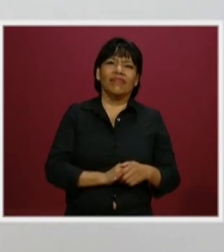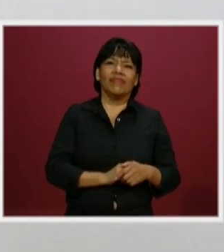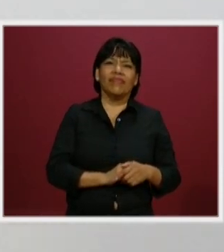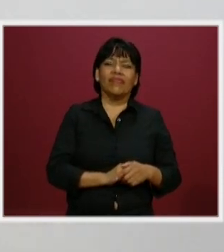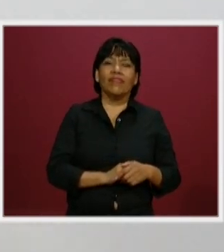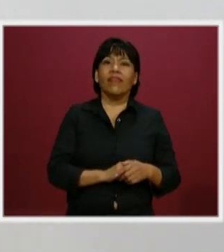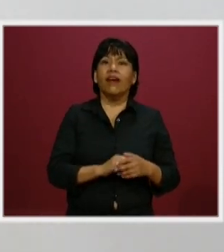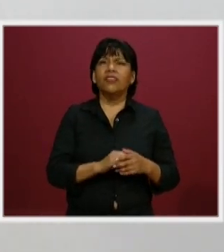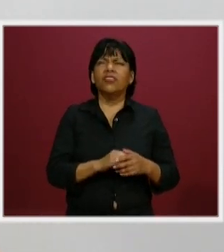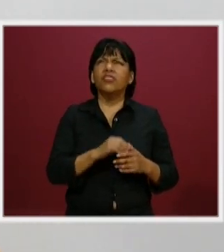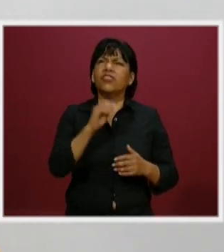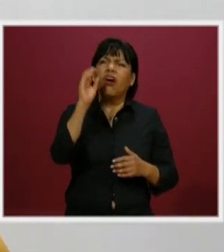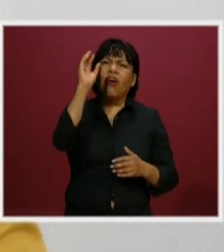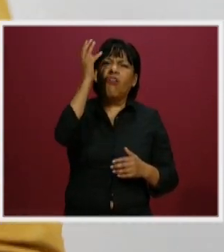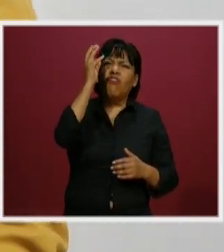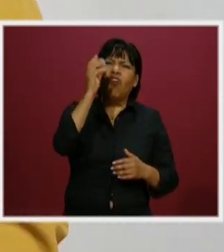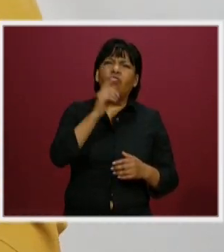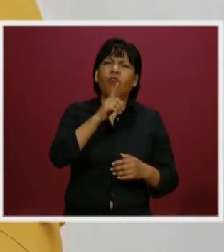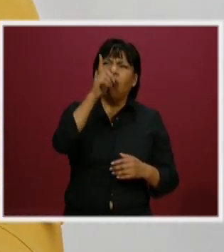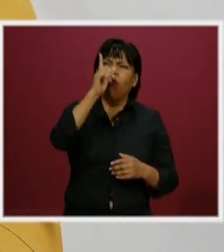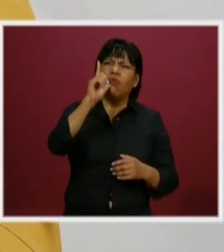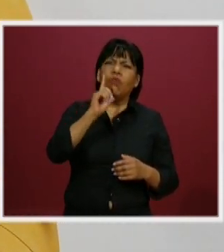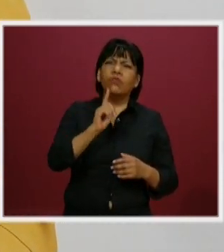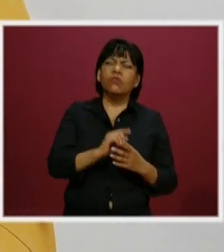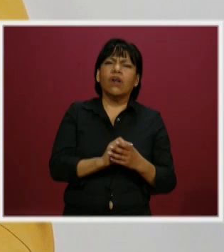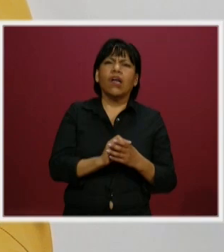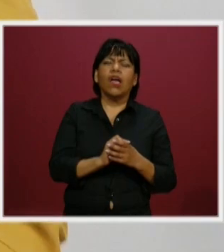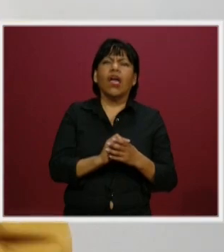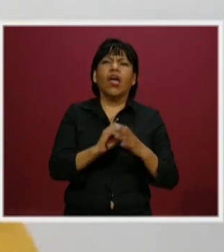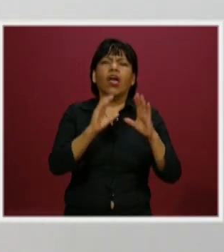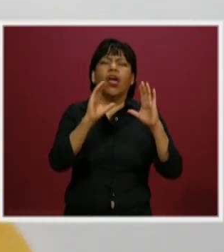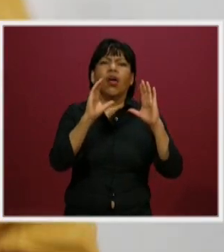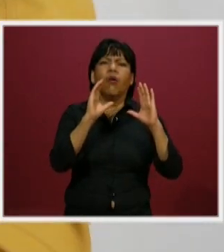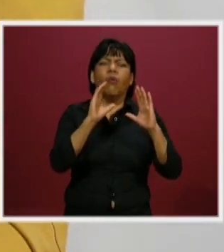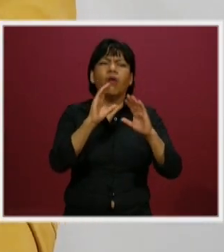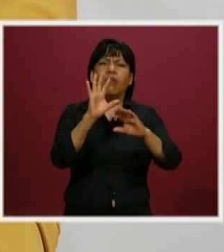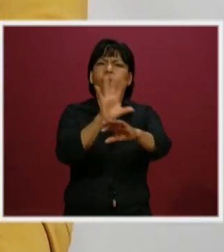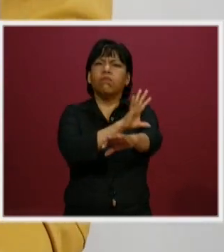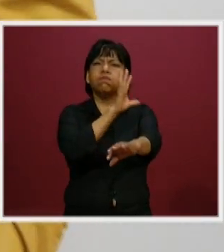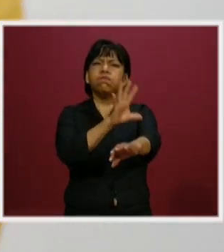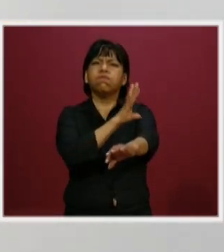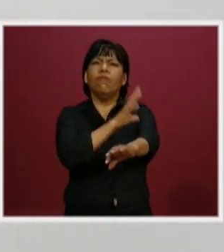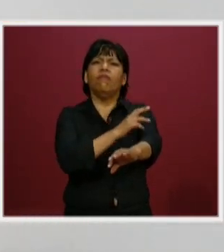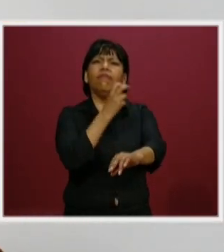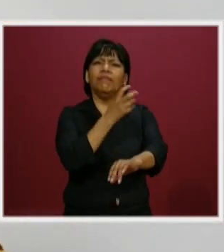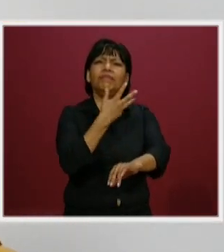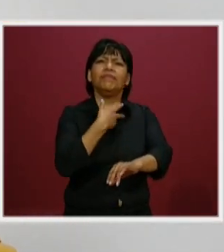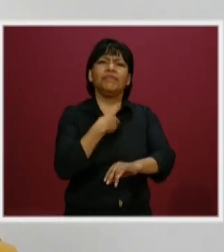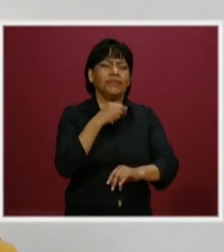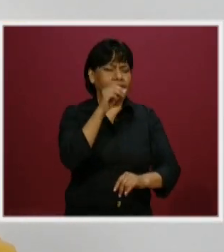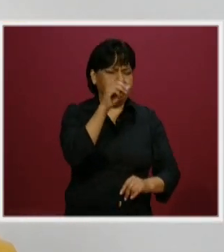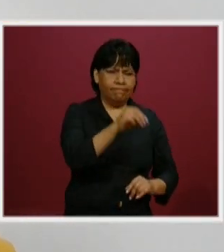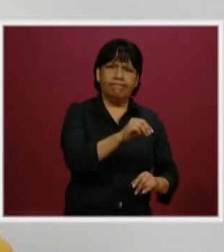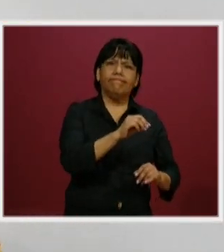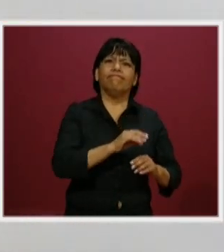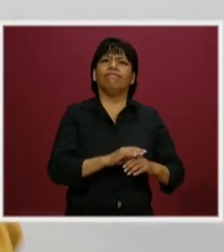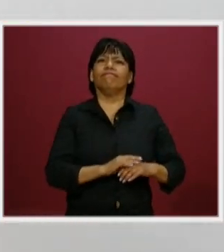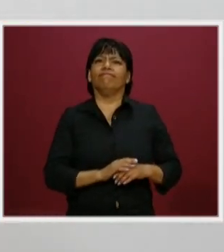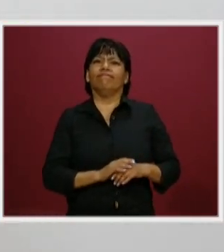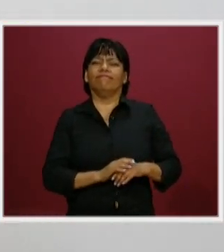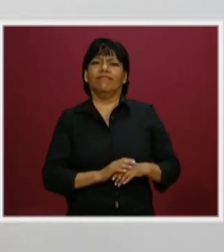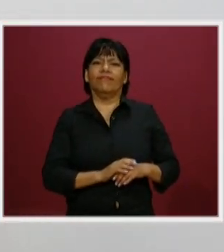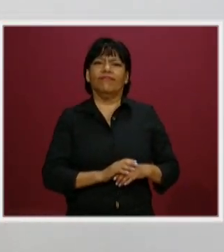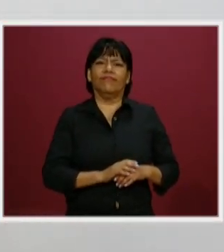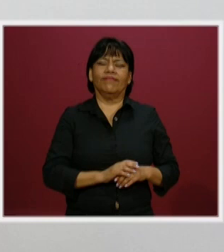usar focos ahorradores muy bien si lo tengo entonces colocamos nuestra tapita en